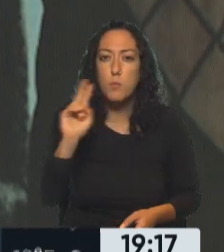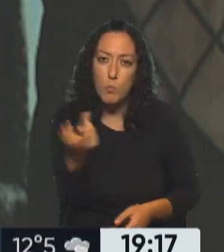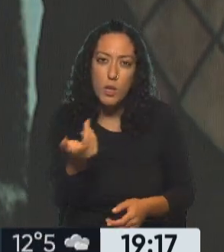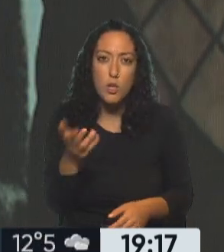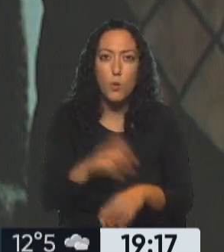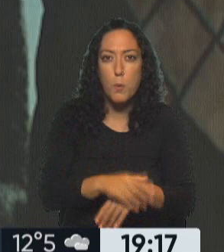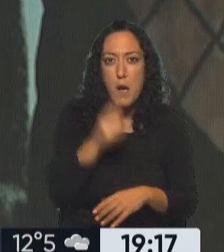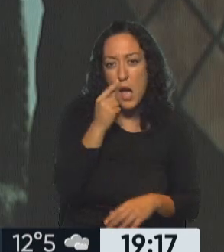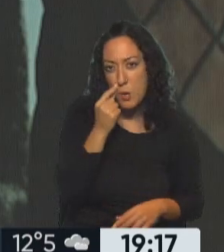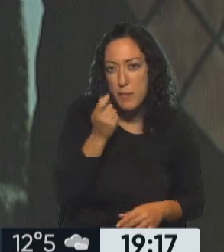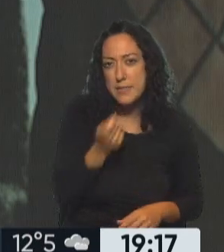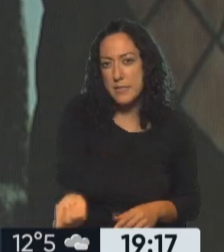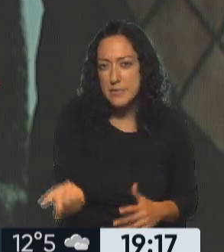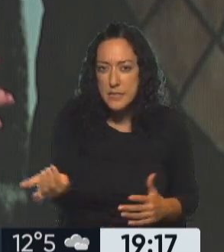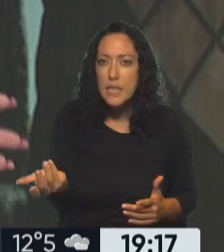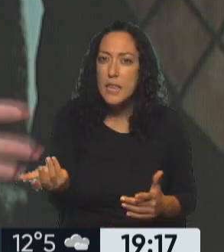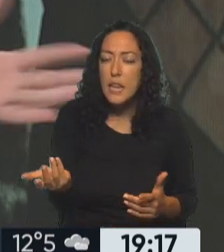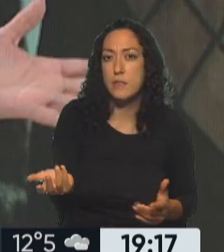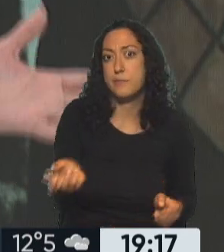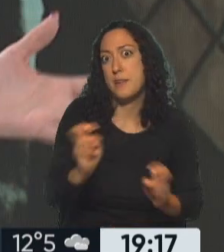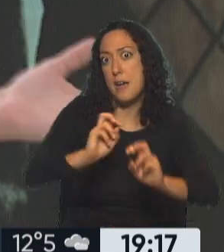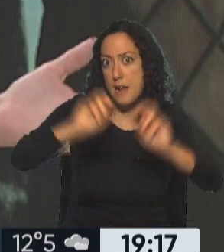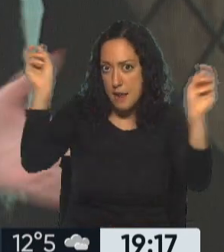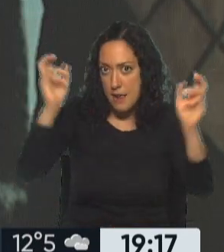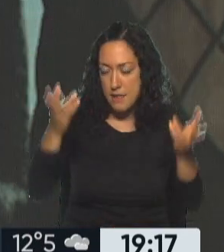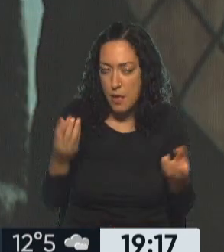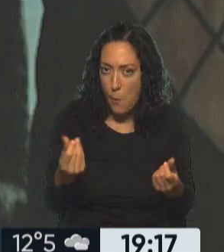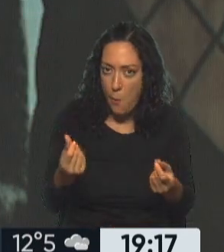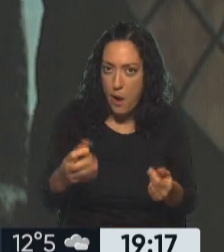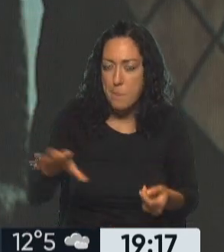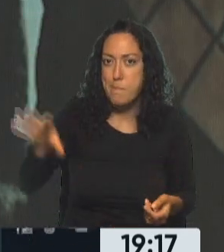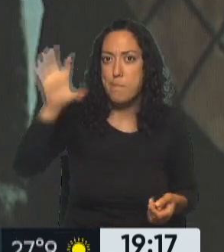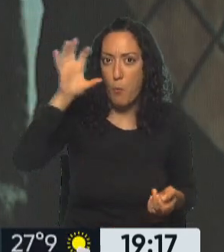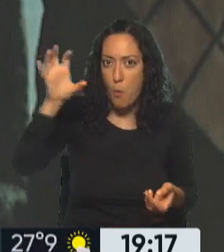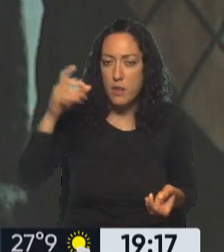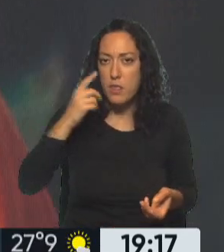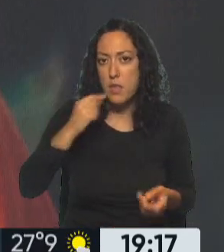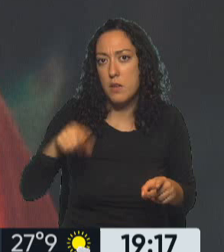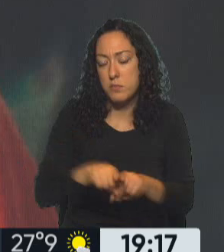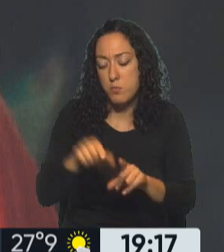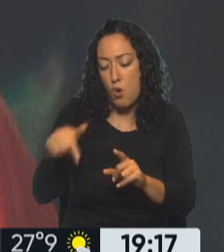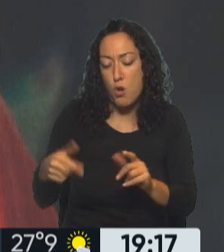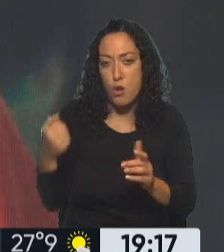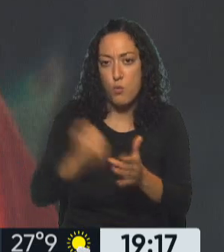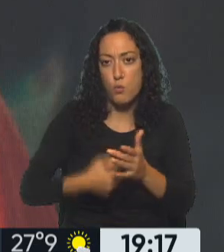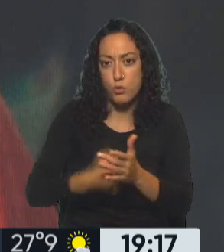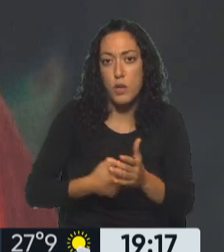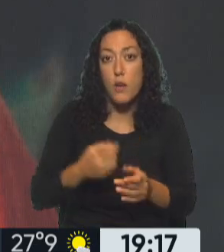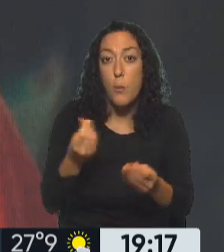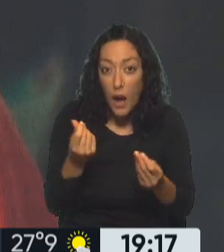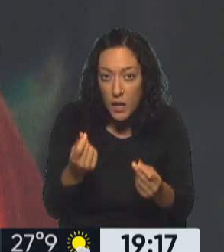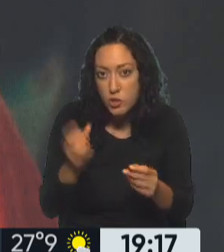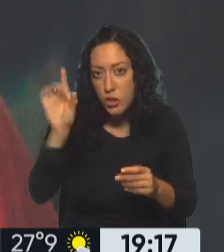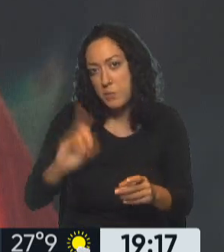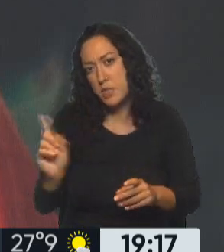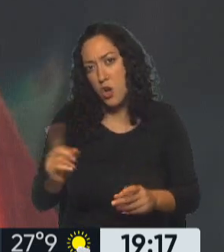que, por supuesto, siguen alarmando y que siempre es válido recordarlos, por supuesto, en este día de lucha. No solamente válido, necesario, Leticia.